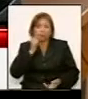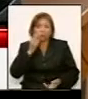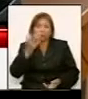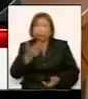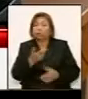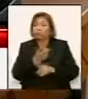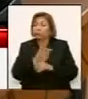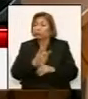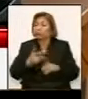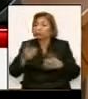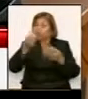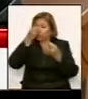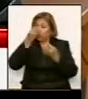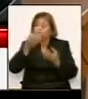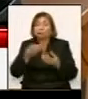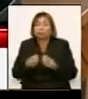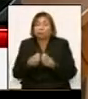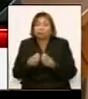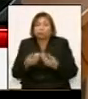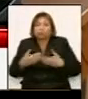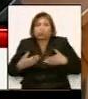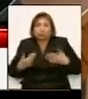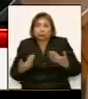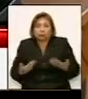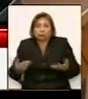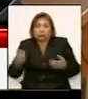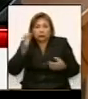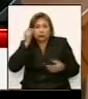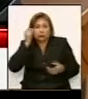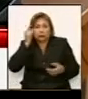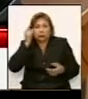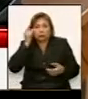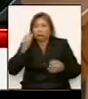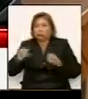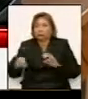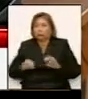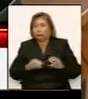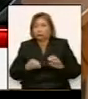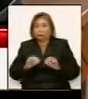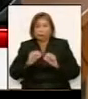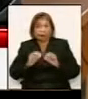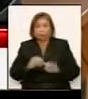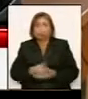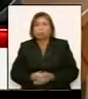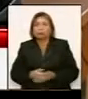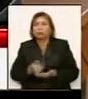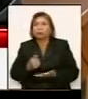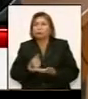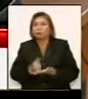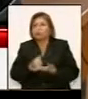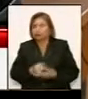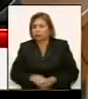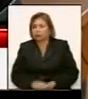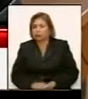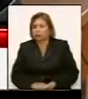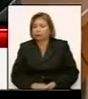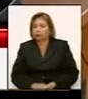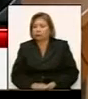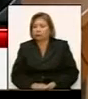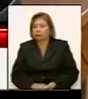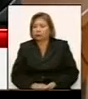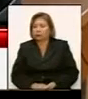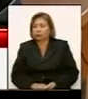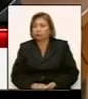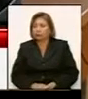de expresión como pueden entender qué herramientas o prácticas de seguridad digital las van a ayudar para defenderse de nuestros hechos